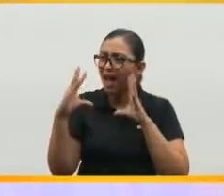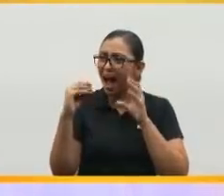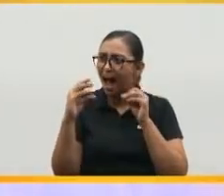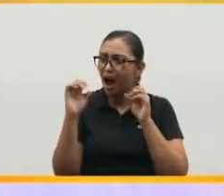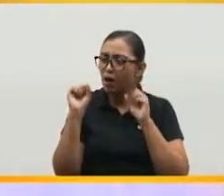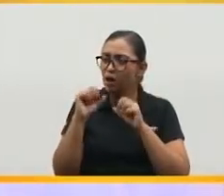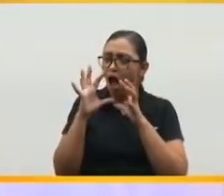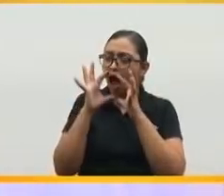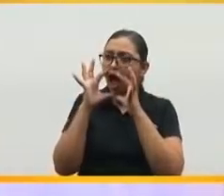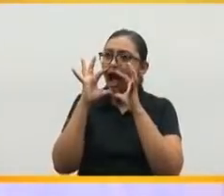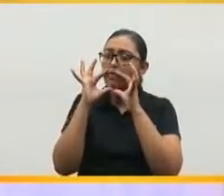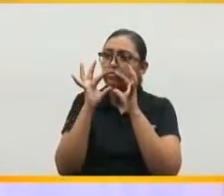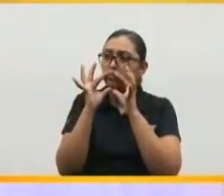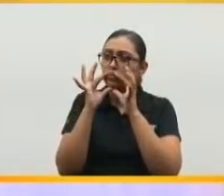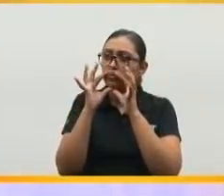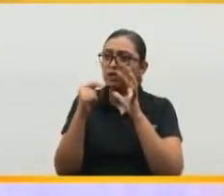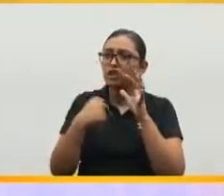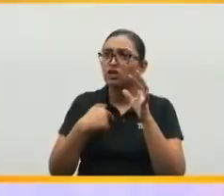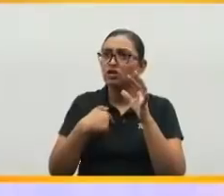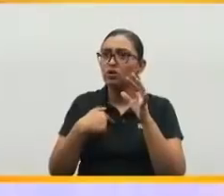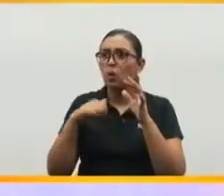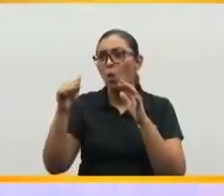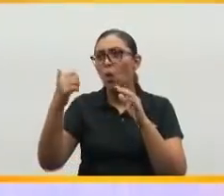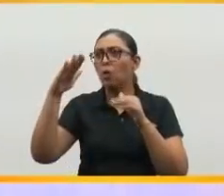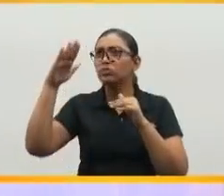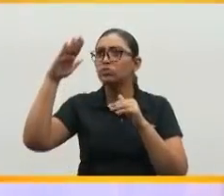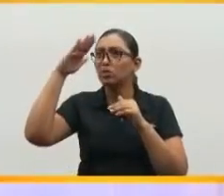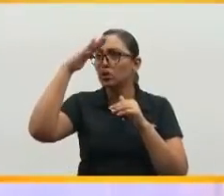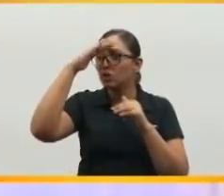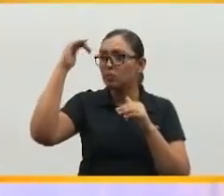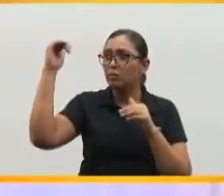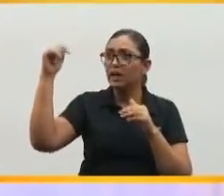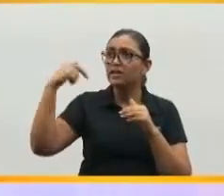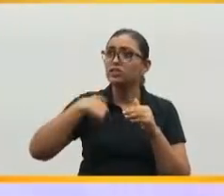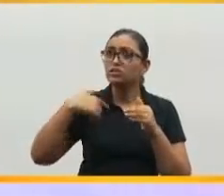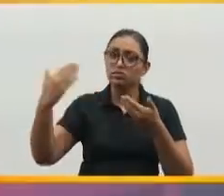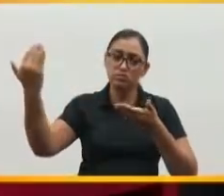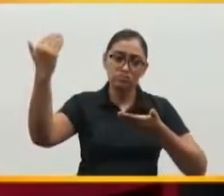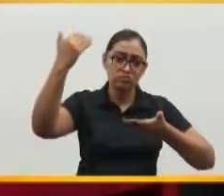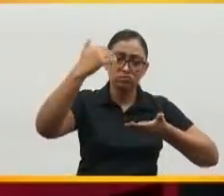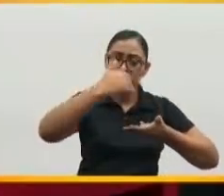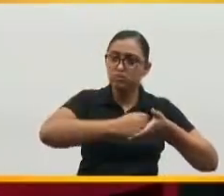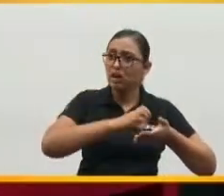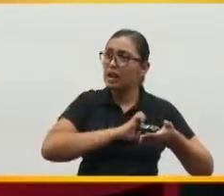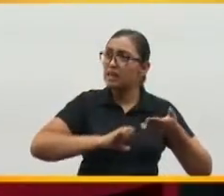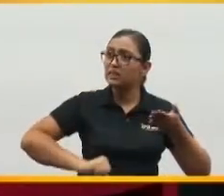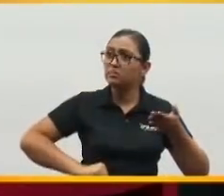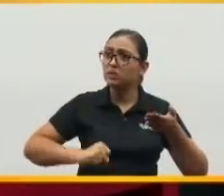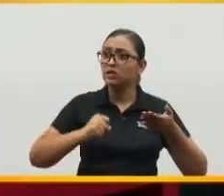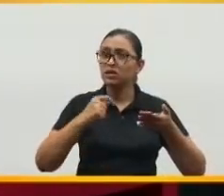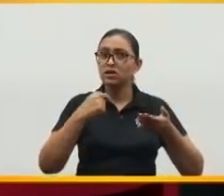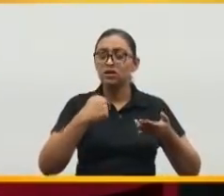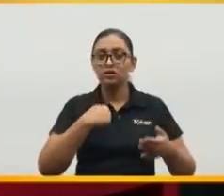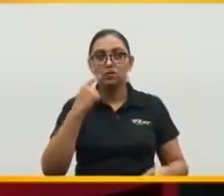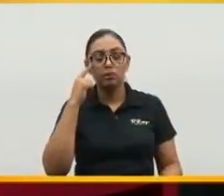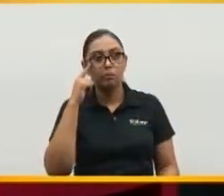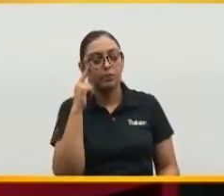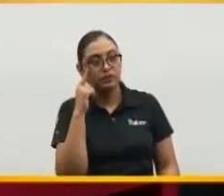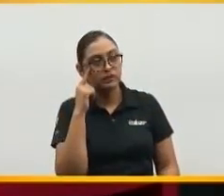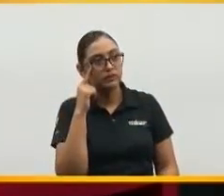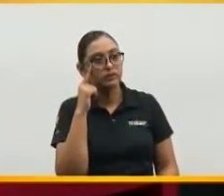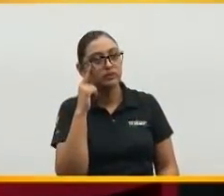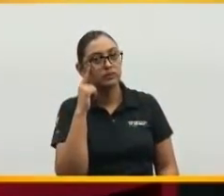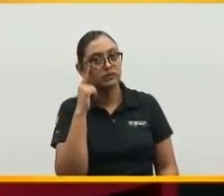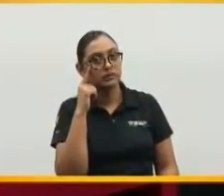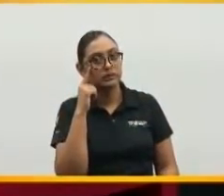Lo traje de otro país para acá y tan pronto lo puse para acá. Se fue en el momento, perdóneme por la ilustración. Yo pensé en lo que habíamos predicado hace dos semanas en